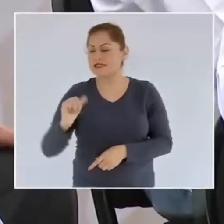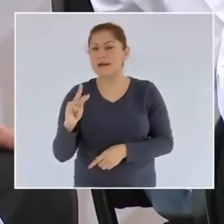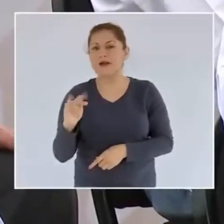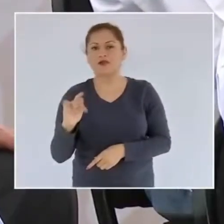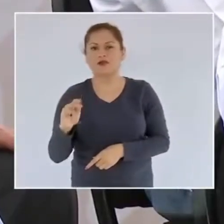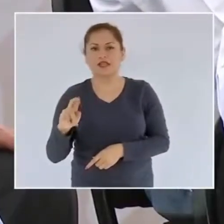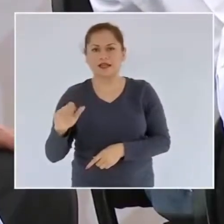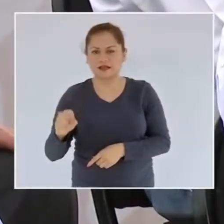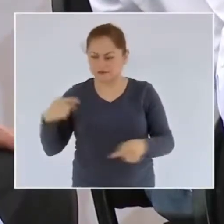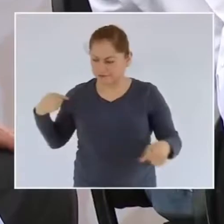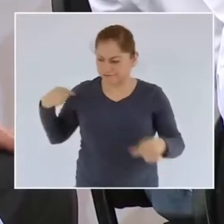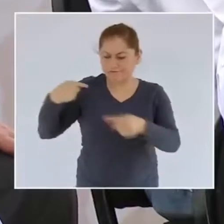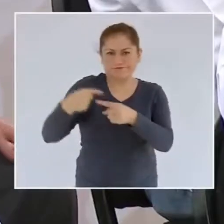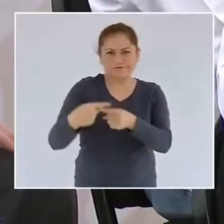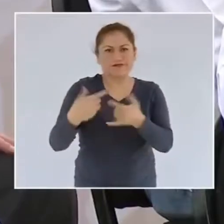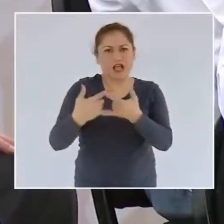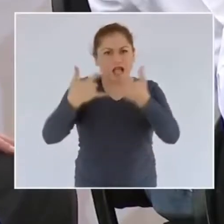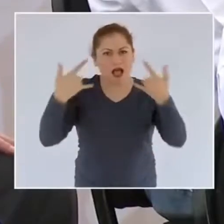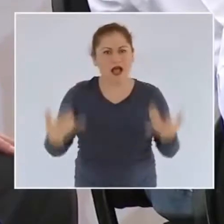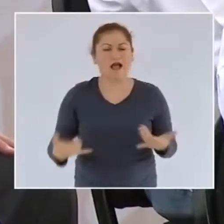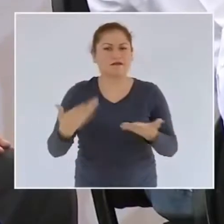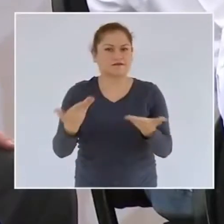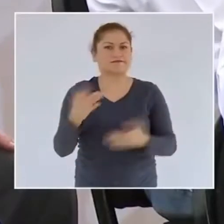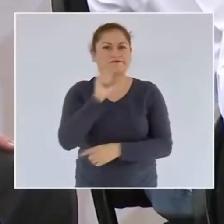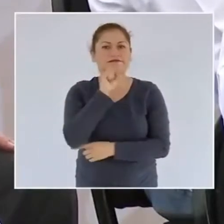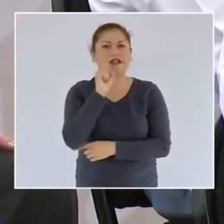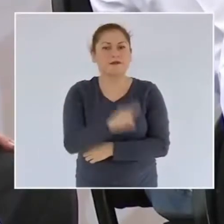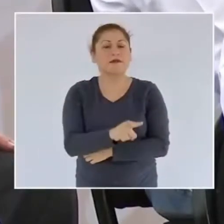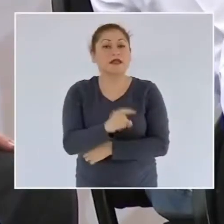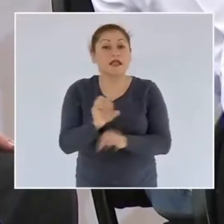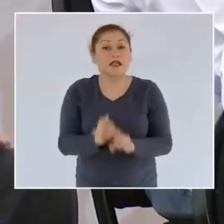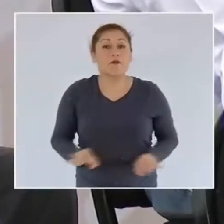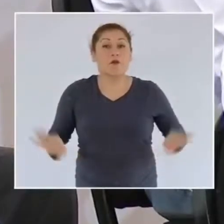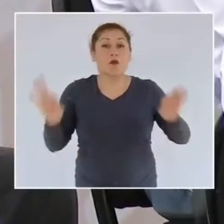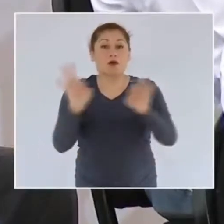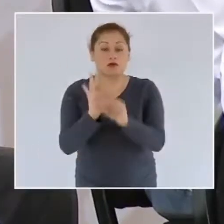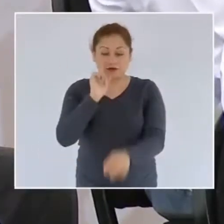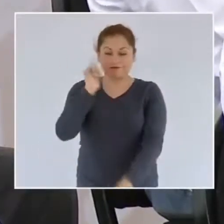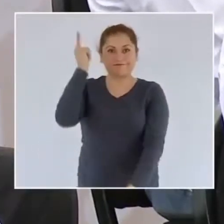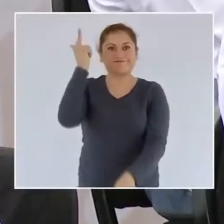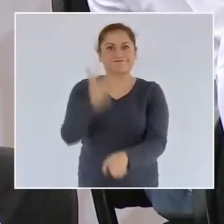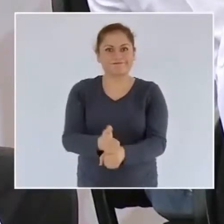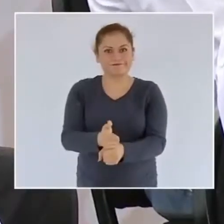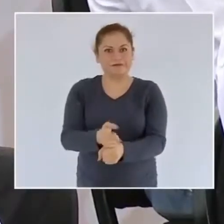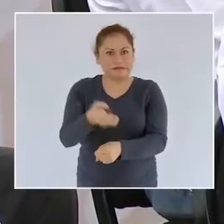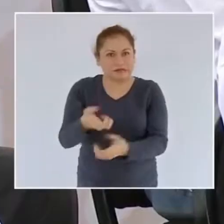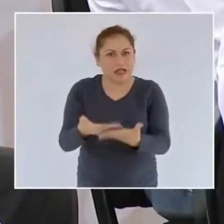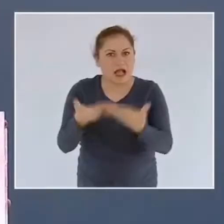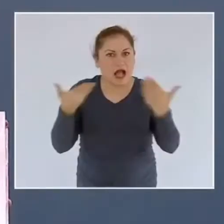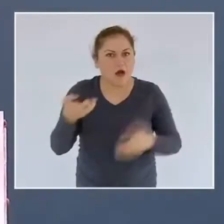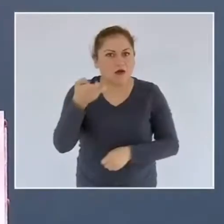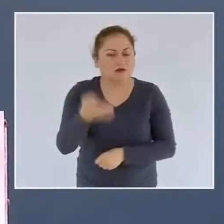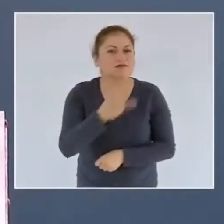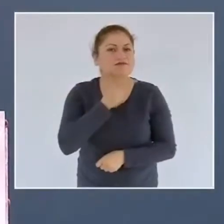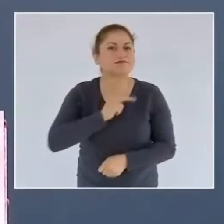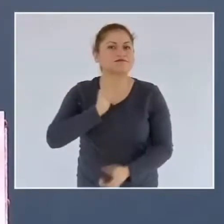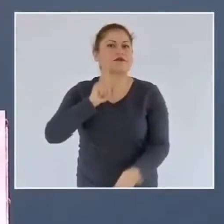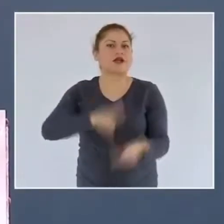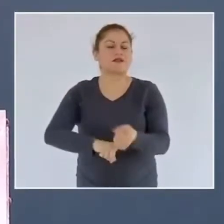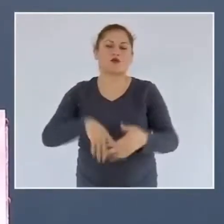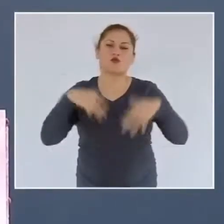hasta nuestros días, con el importante descubrimiento de este yacimiento, señor presidente, la historia de México y